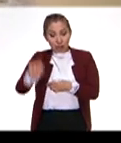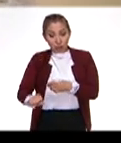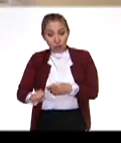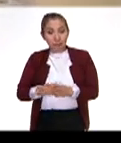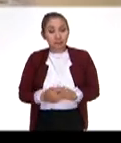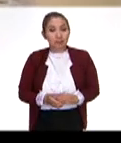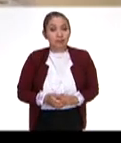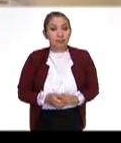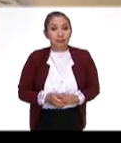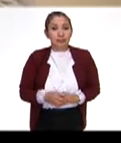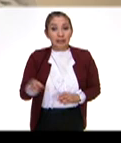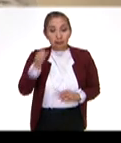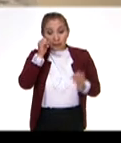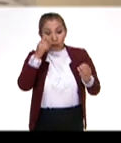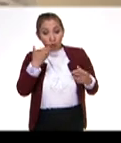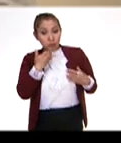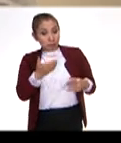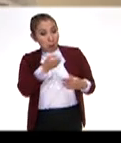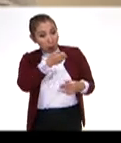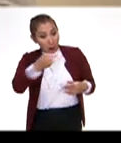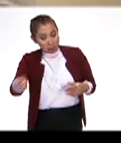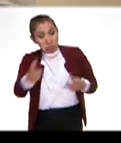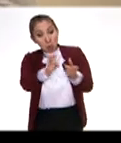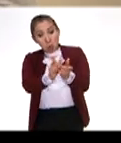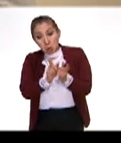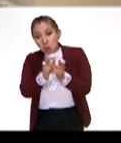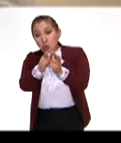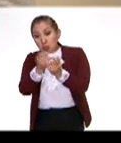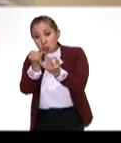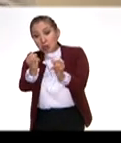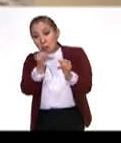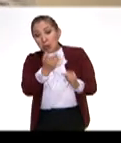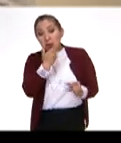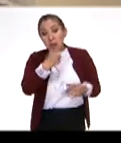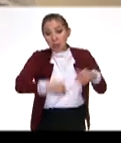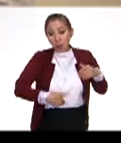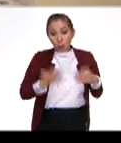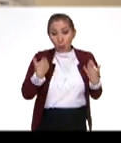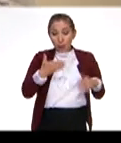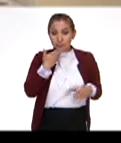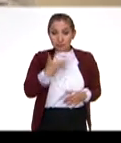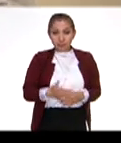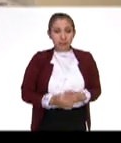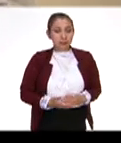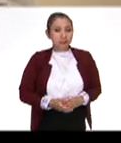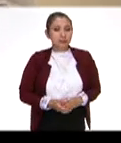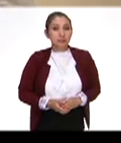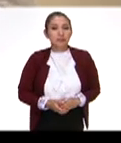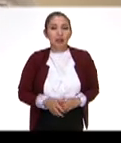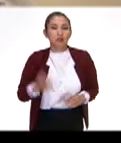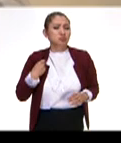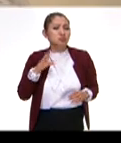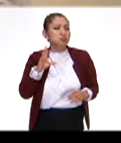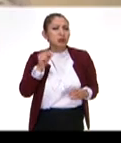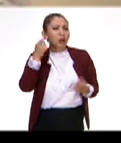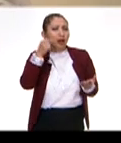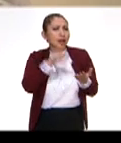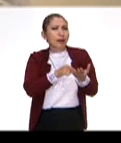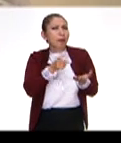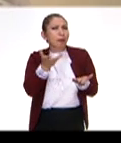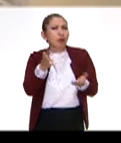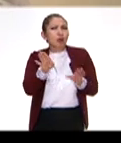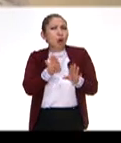Sur, admiraba la organización de las compañías independientes. Entonces, no me parece que